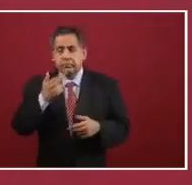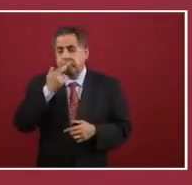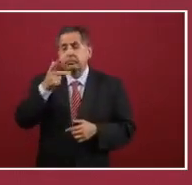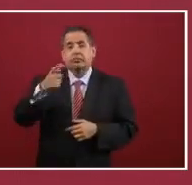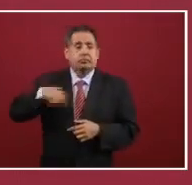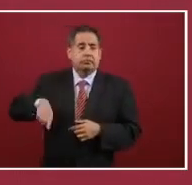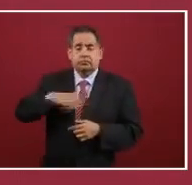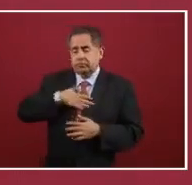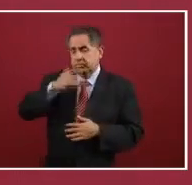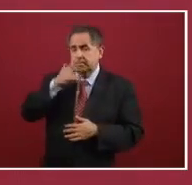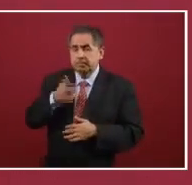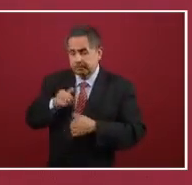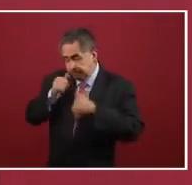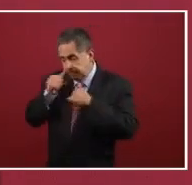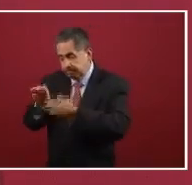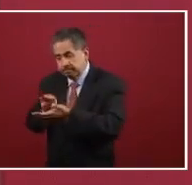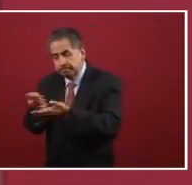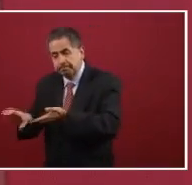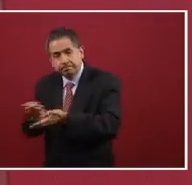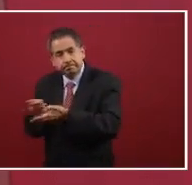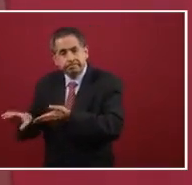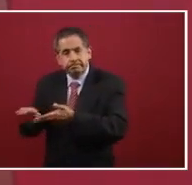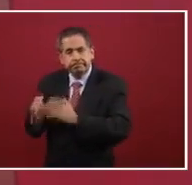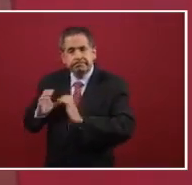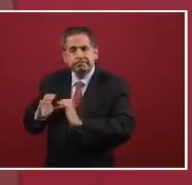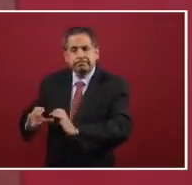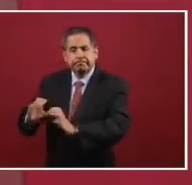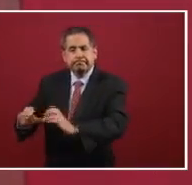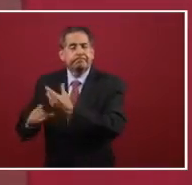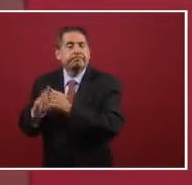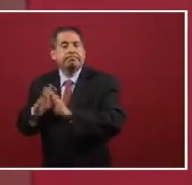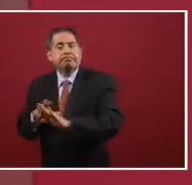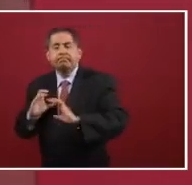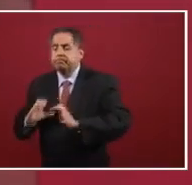para nosotros, por el cuidado a los migrantes,